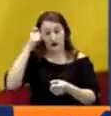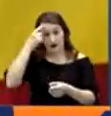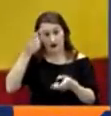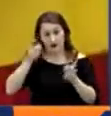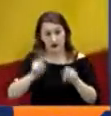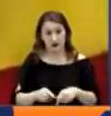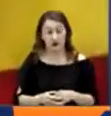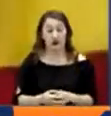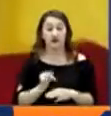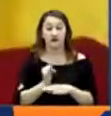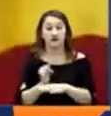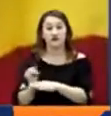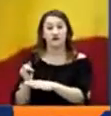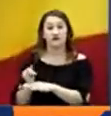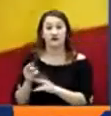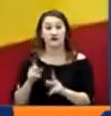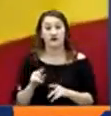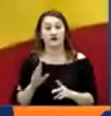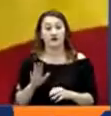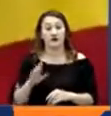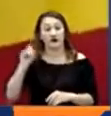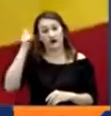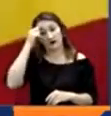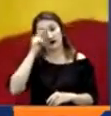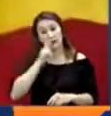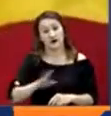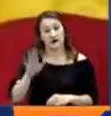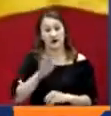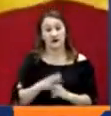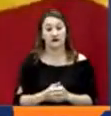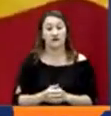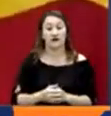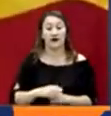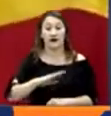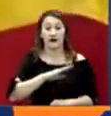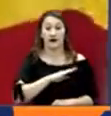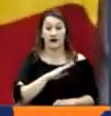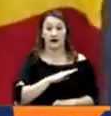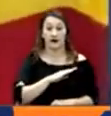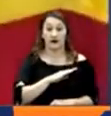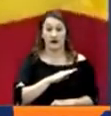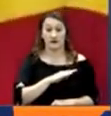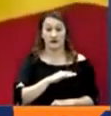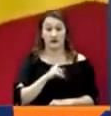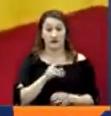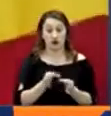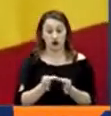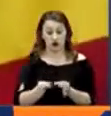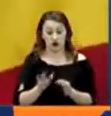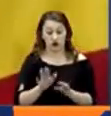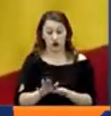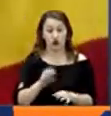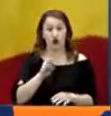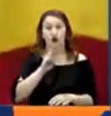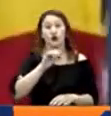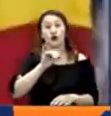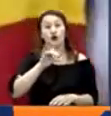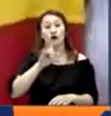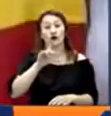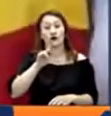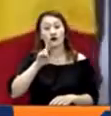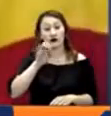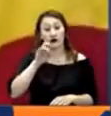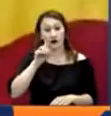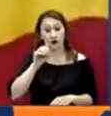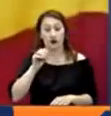demás instituciones del gobierno nacional. El alcalde de este municipio, Wilfredo Gómez, le pidió a